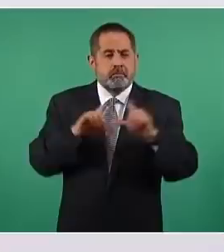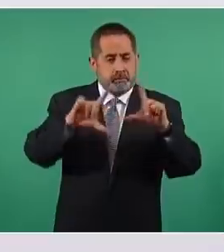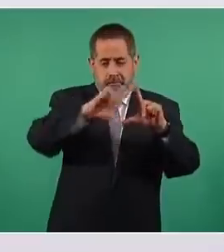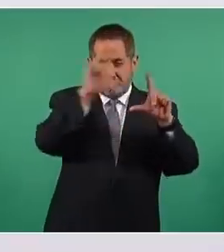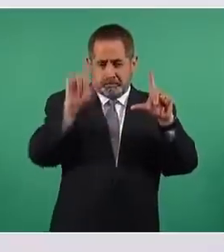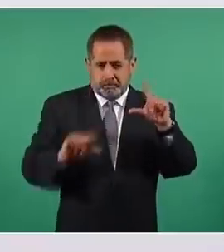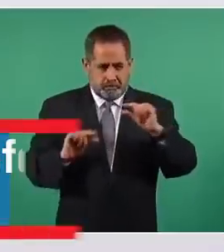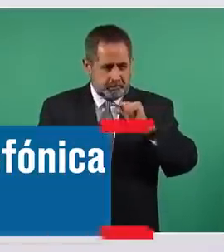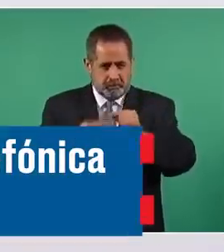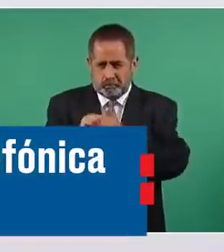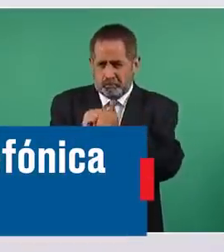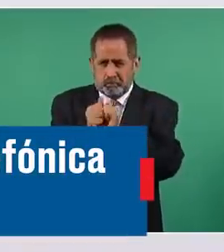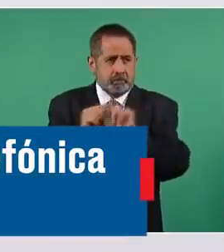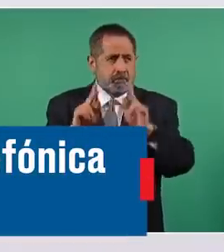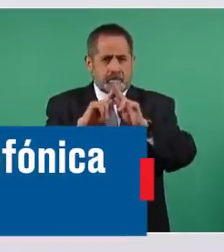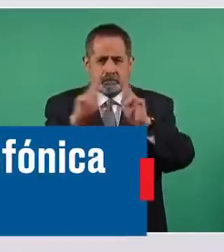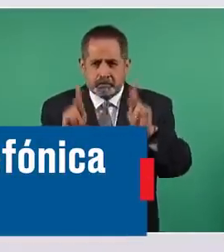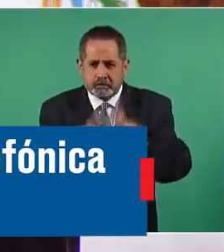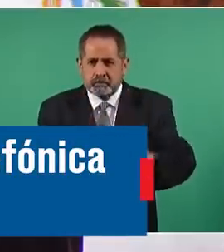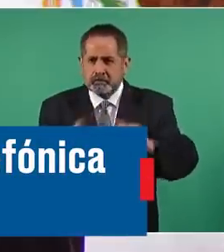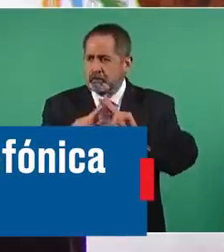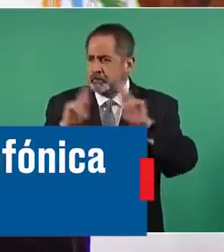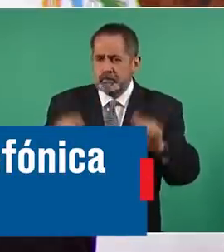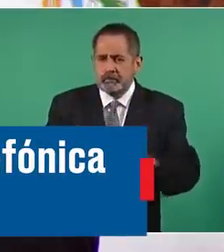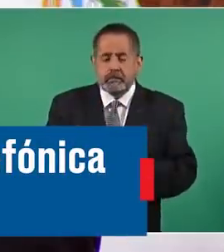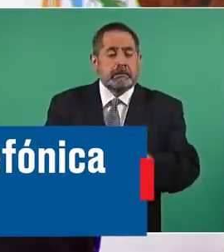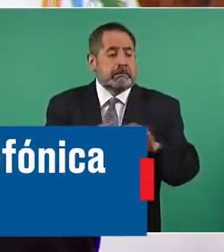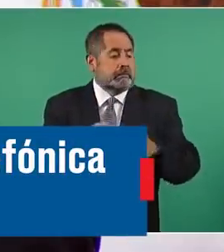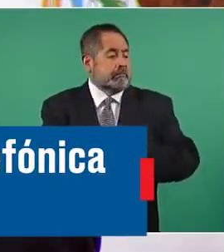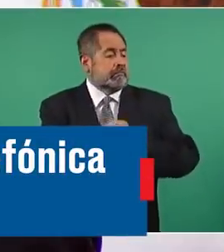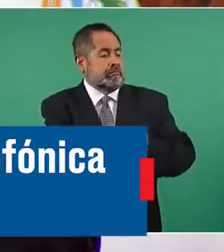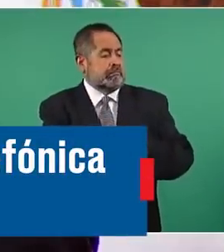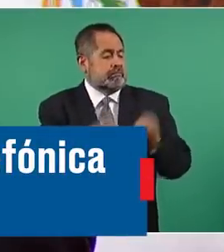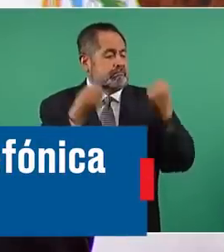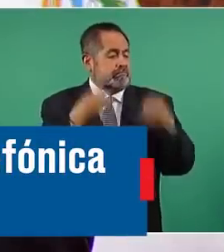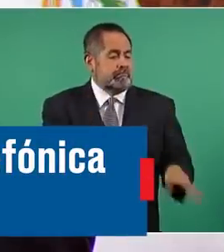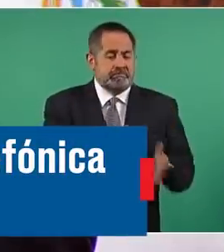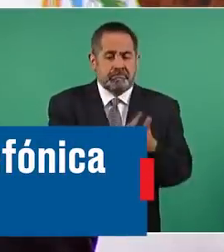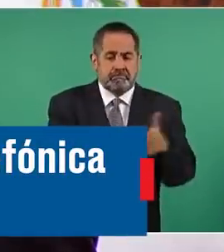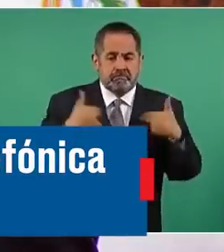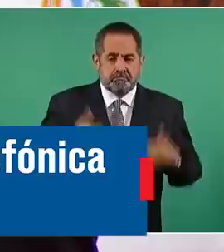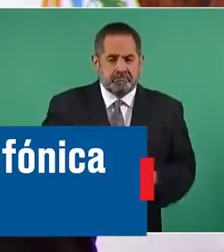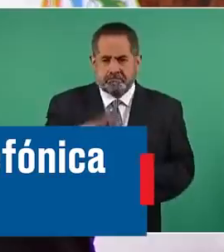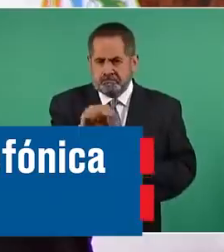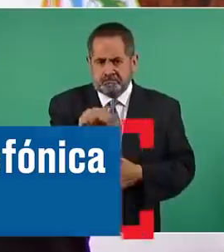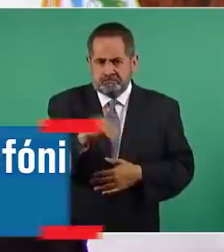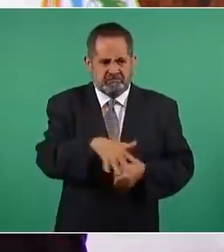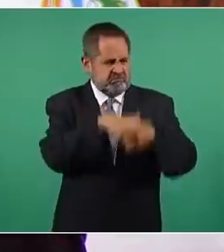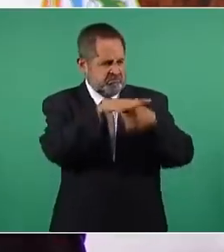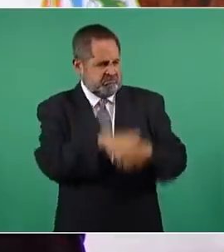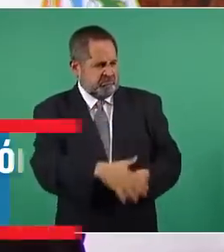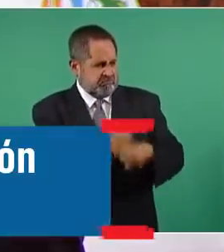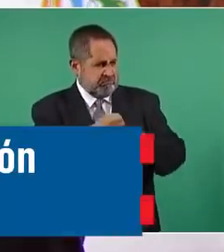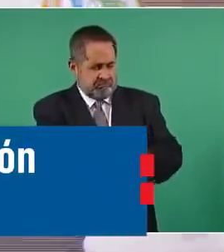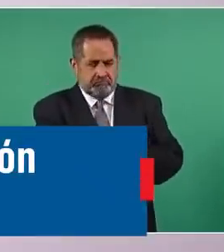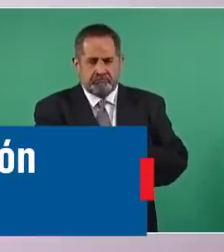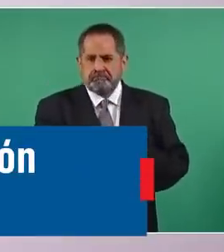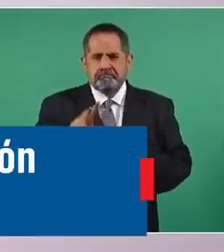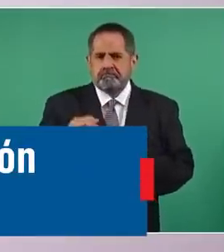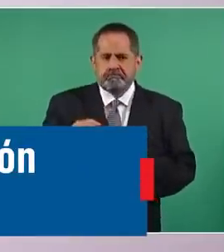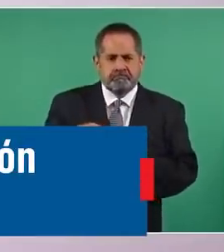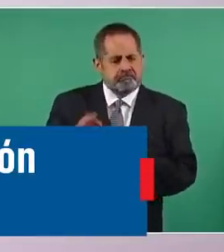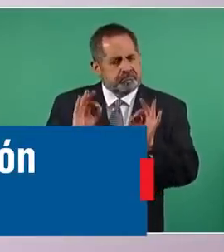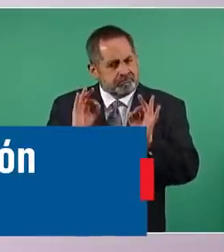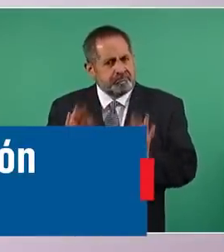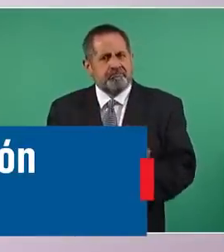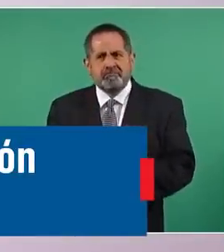entregan. Por otro lado, habló de una encuesta que realizaron en su equipo, en la cual el presidente resultó con una calificación